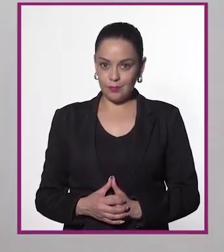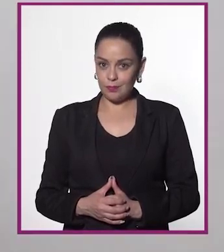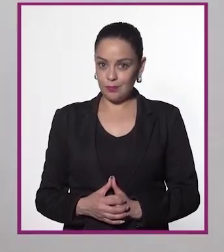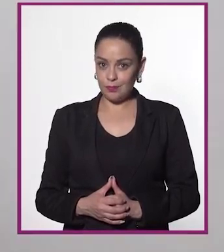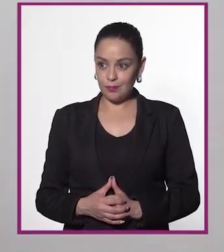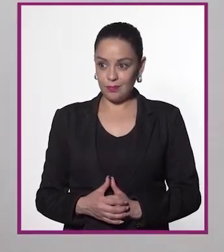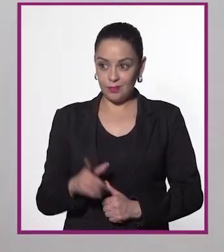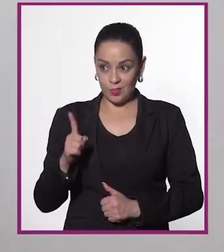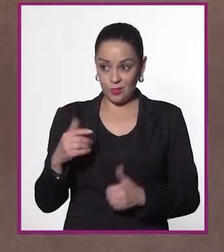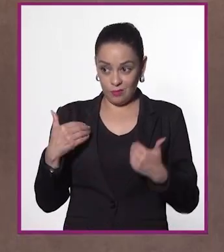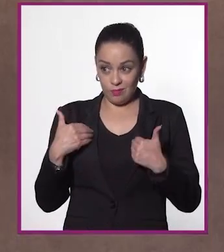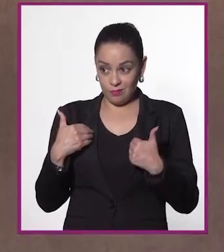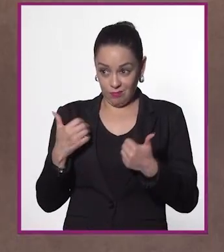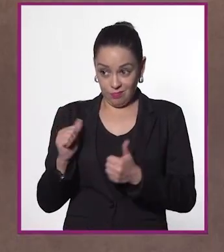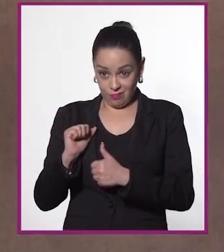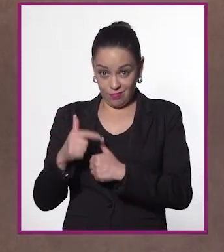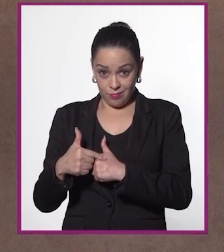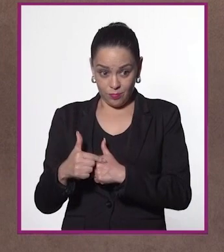¿Entendiste algo?